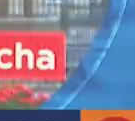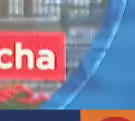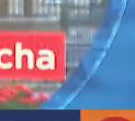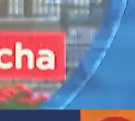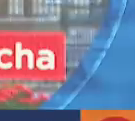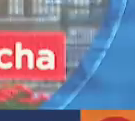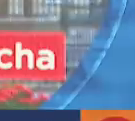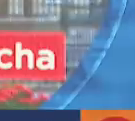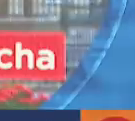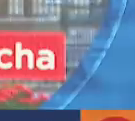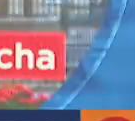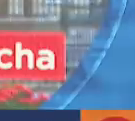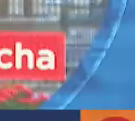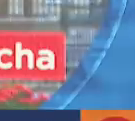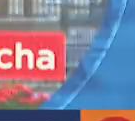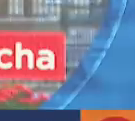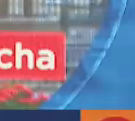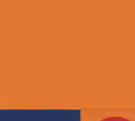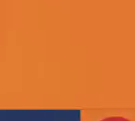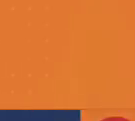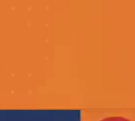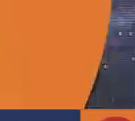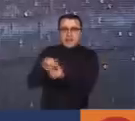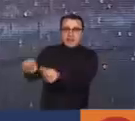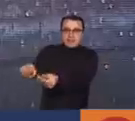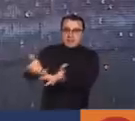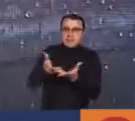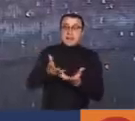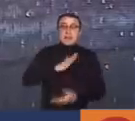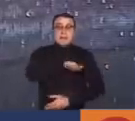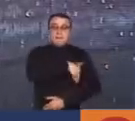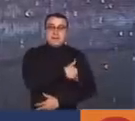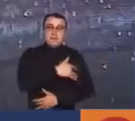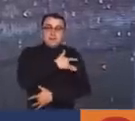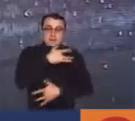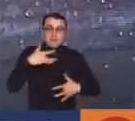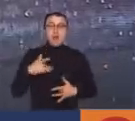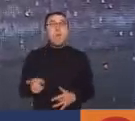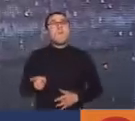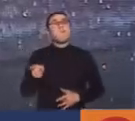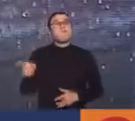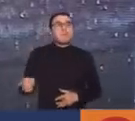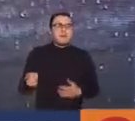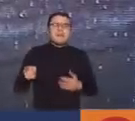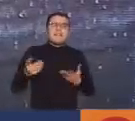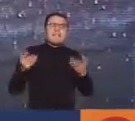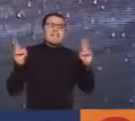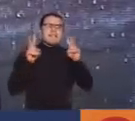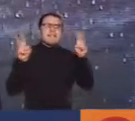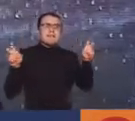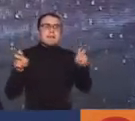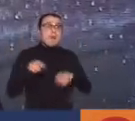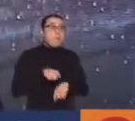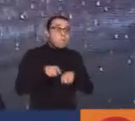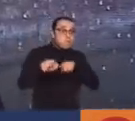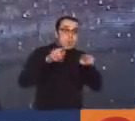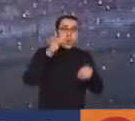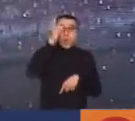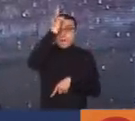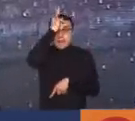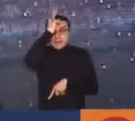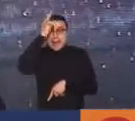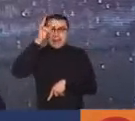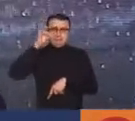el primer mandatario de los colombianos. El Ministerio de Salud hace de las clínicas y los hospitales